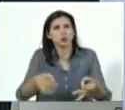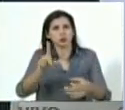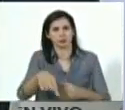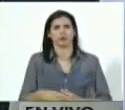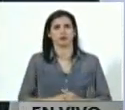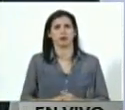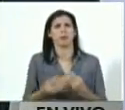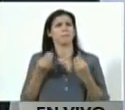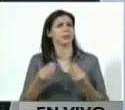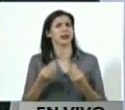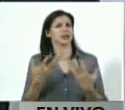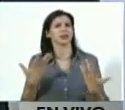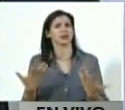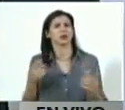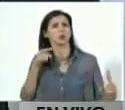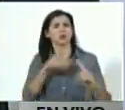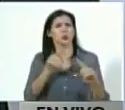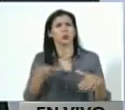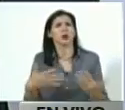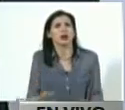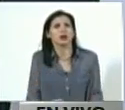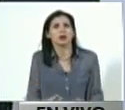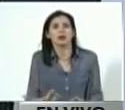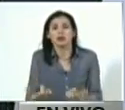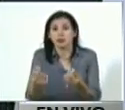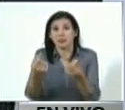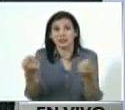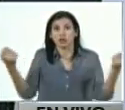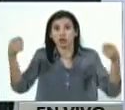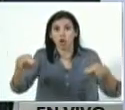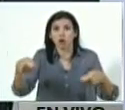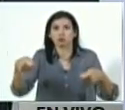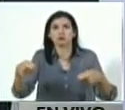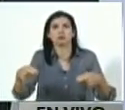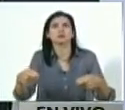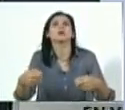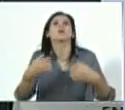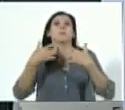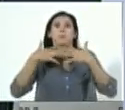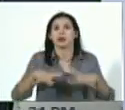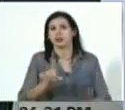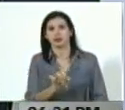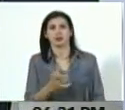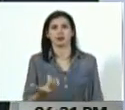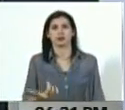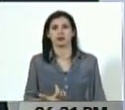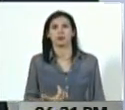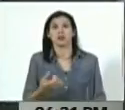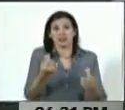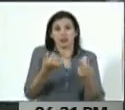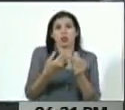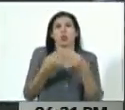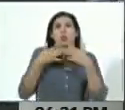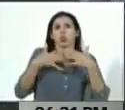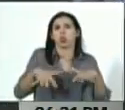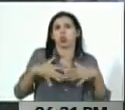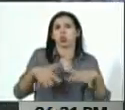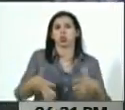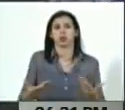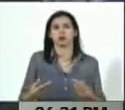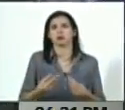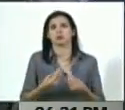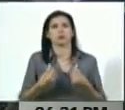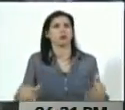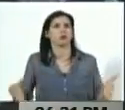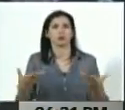para estabilizar las inversiones, porque ha habido un rezago de las inversiones, sin lugar a